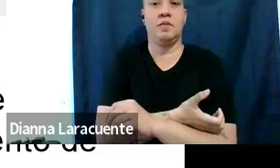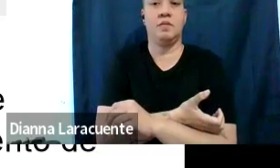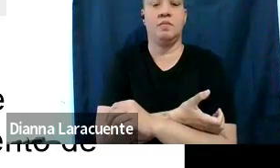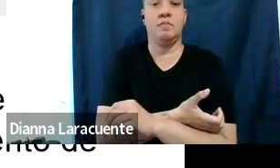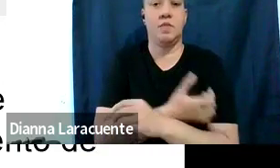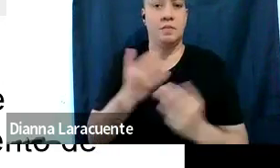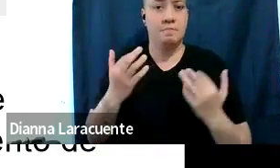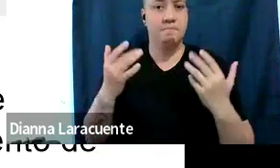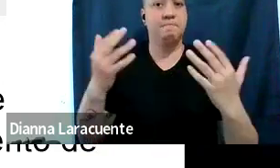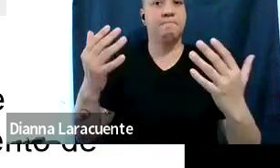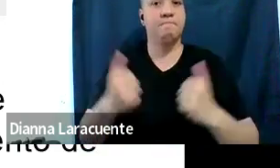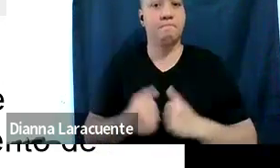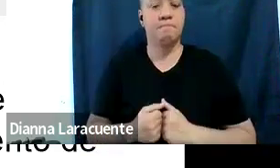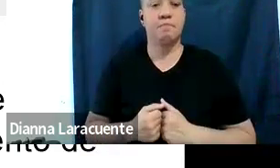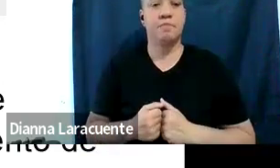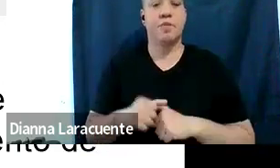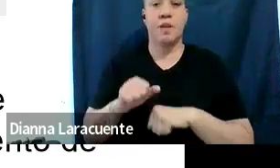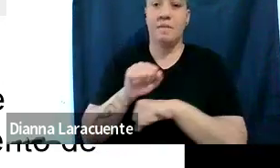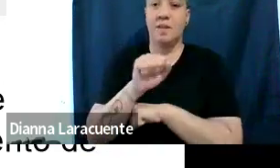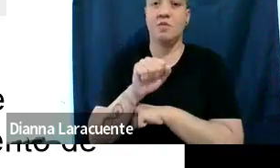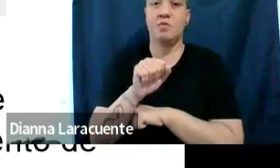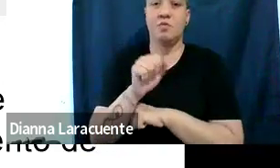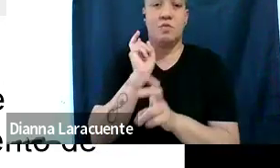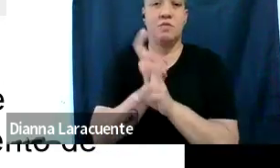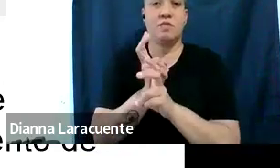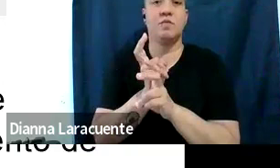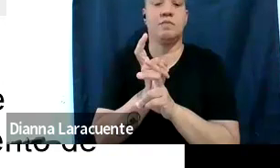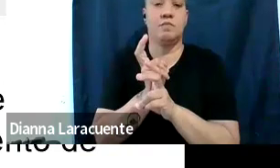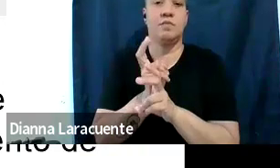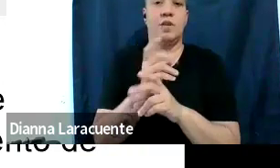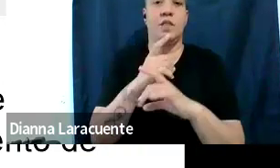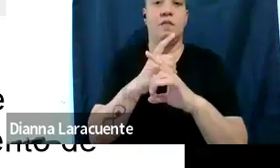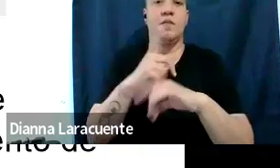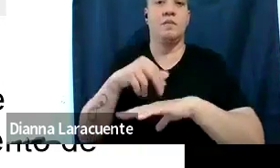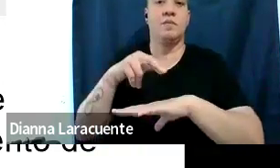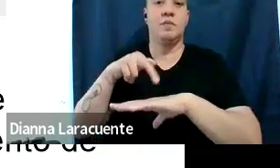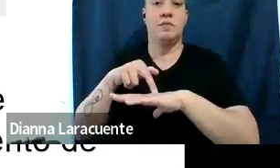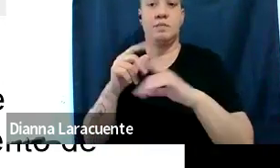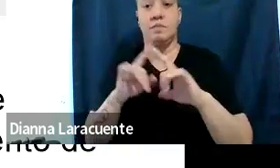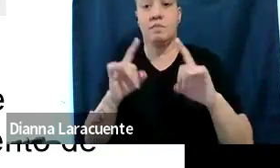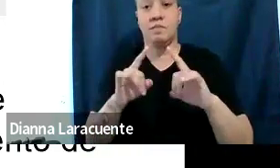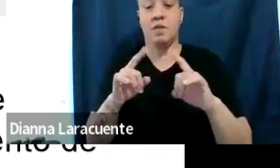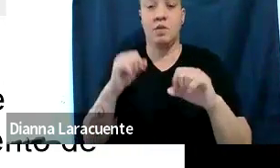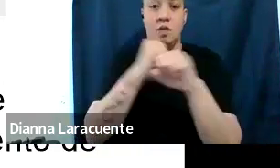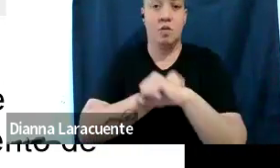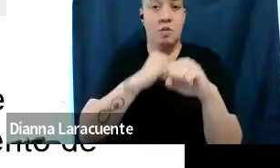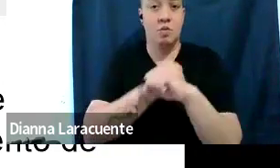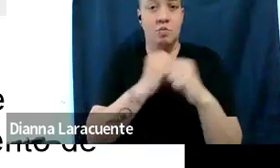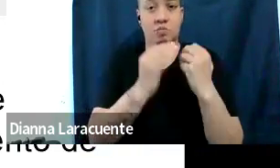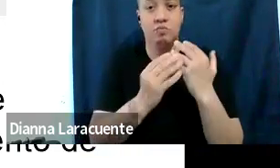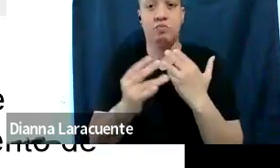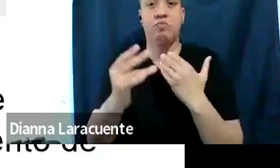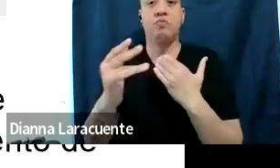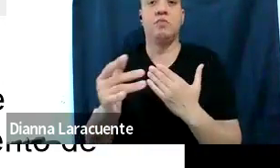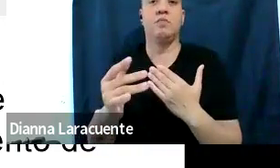vigorosa. Venció duros obstáculos para defender a Puerto Rico, pero las largas luchas fueron minando